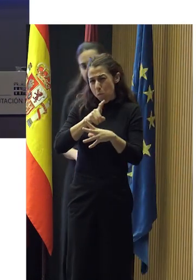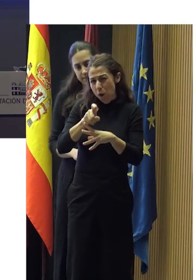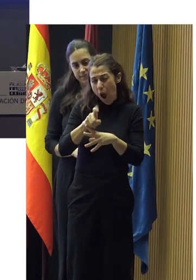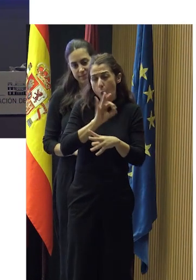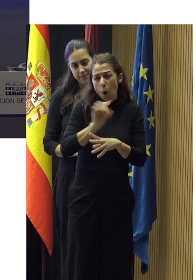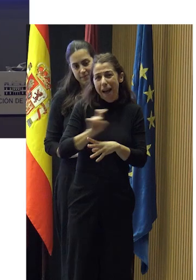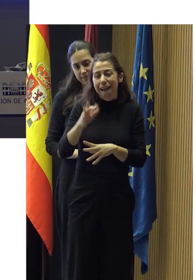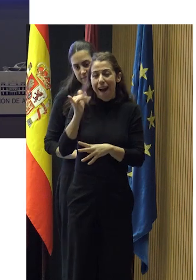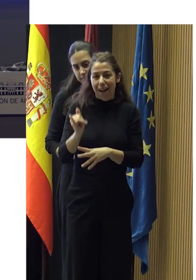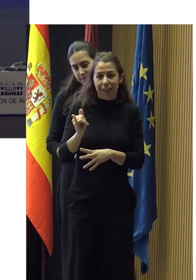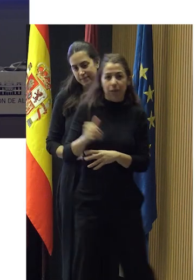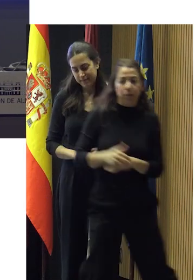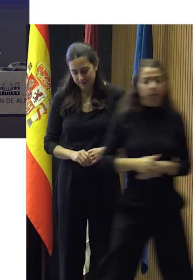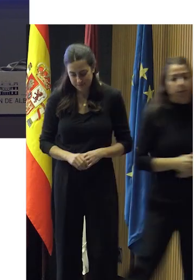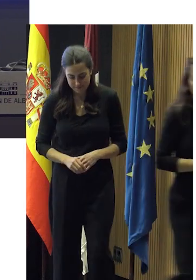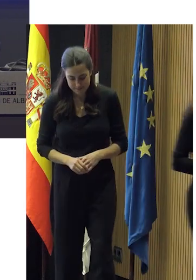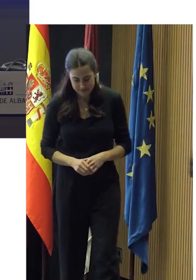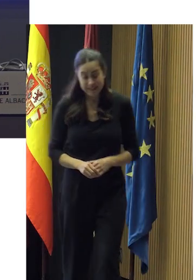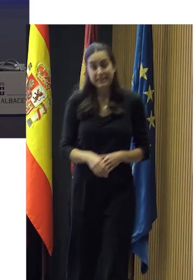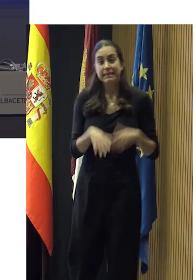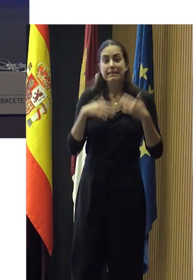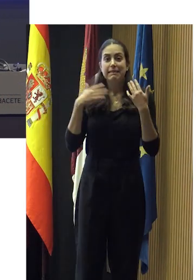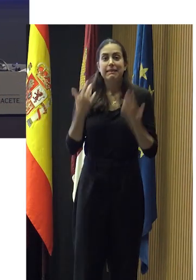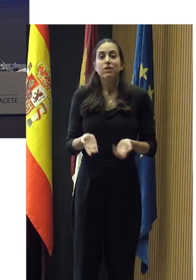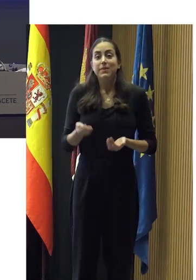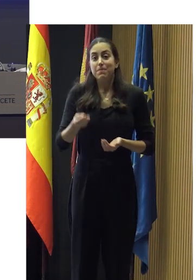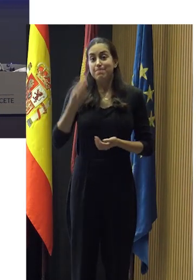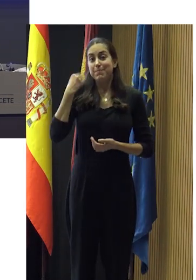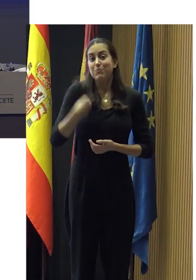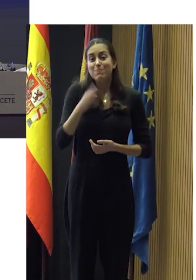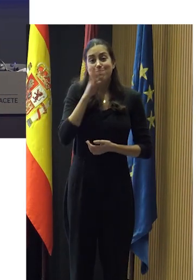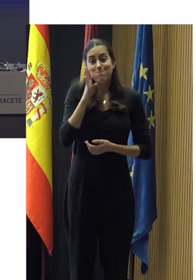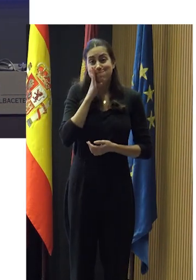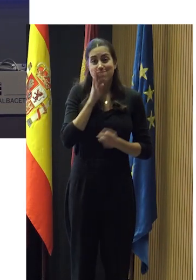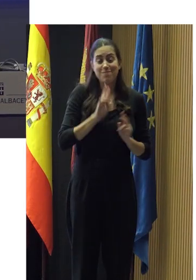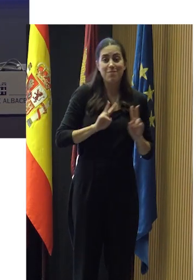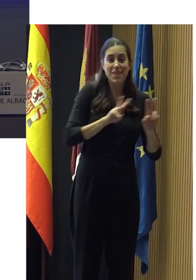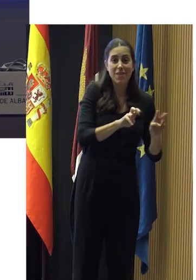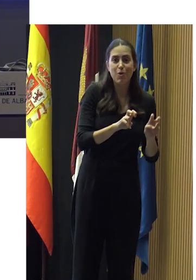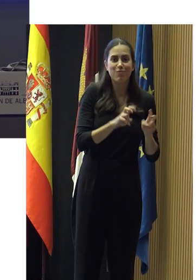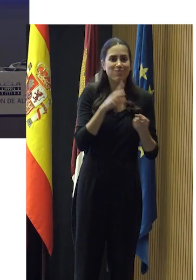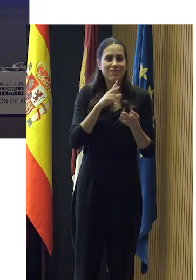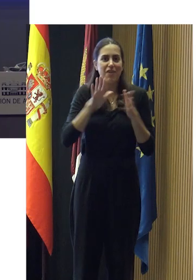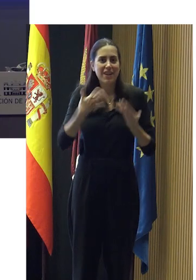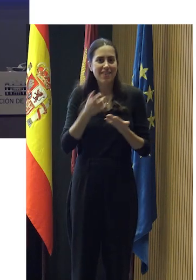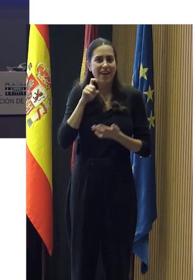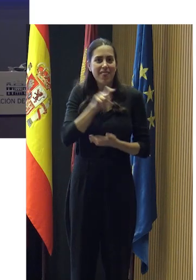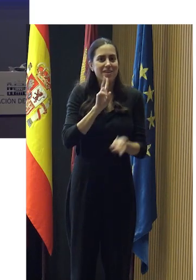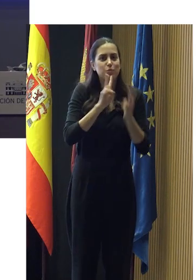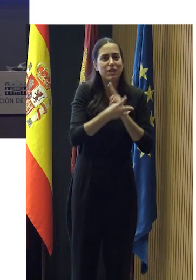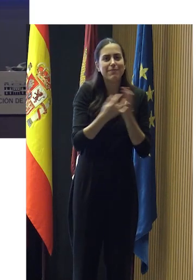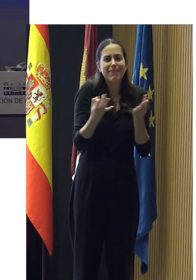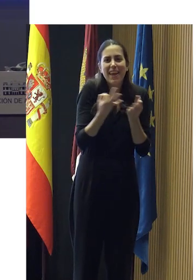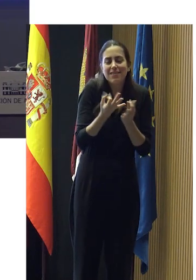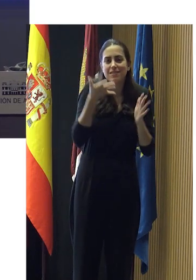de cánceres hay? Y aquí viene lo que os he dicho al principio, la diferencia, la respuesta a qué es un cáncer. El